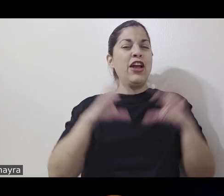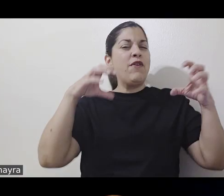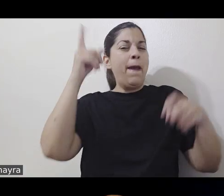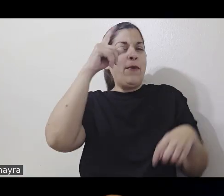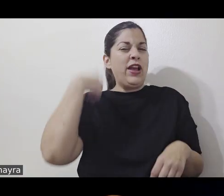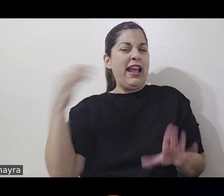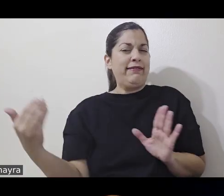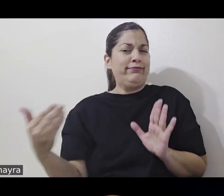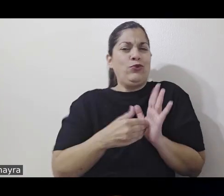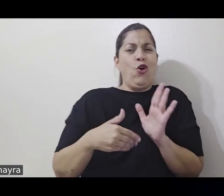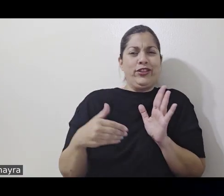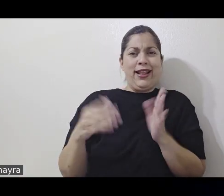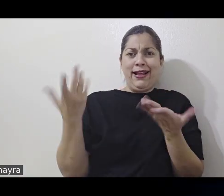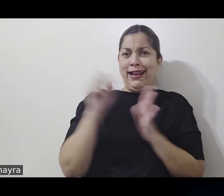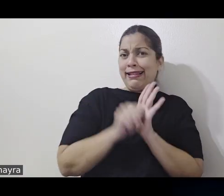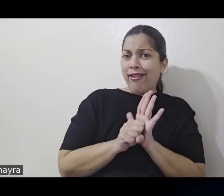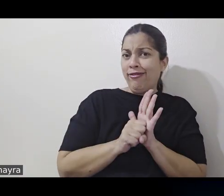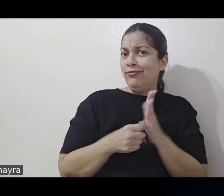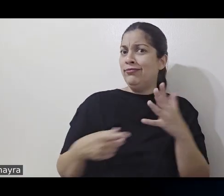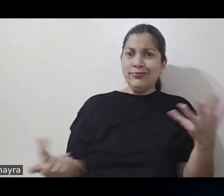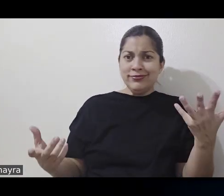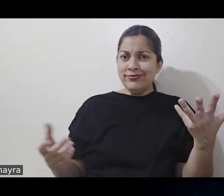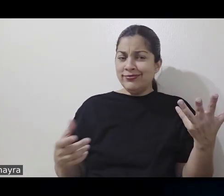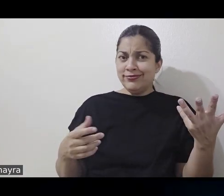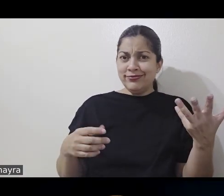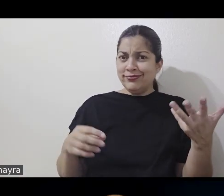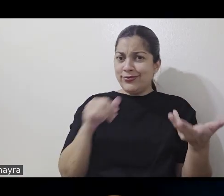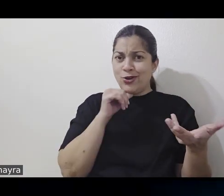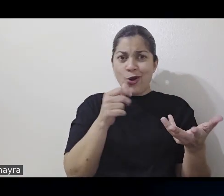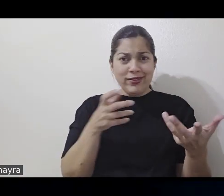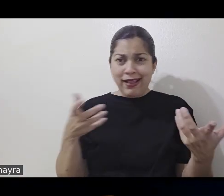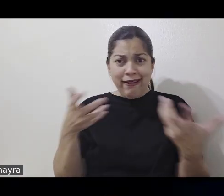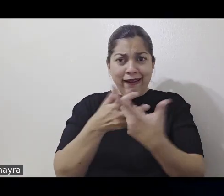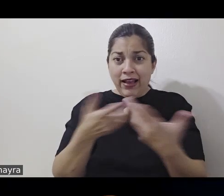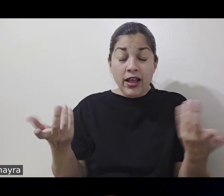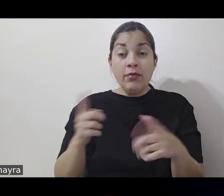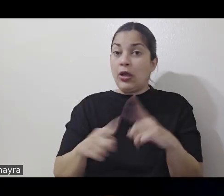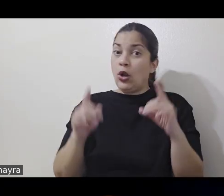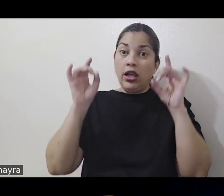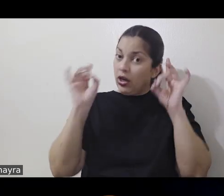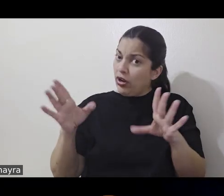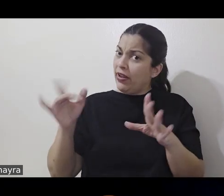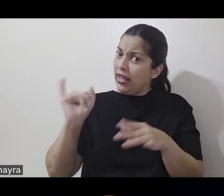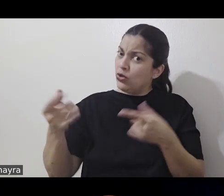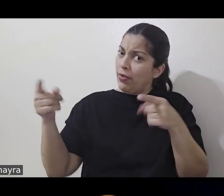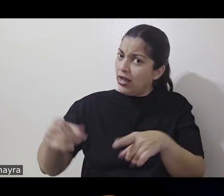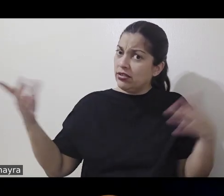atentando contra el Estado. Tiene que ver una con la otra, ¿entiendes? Y es horrible que haya pasado. Y toda esta